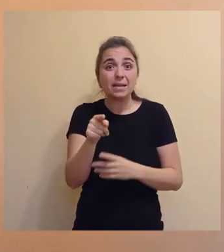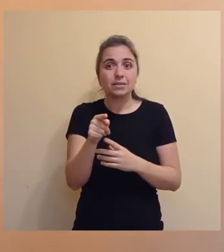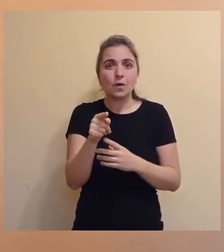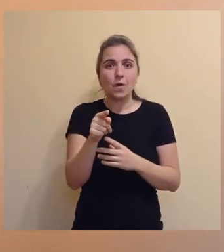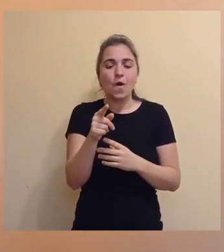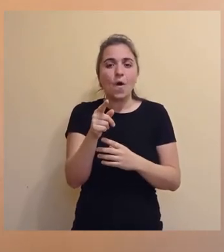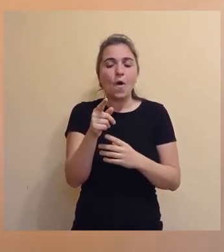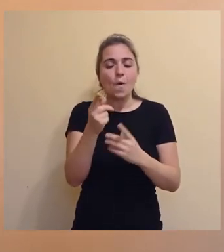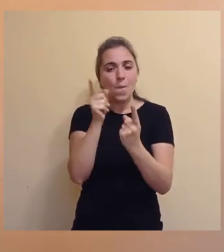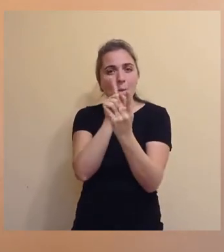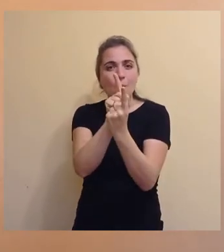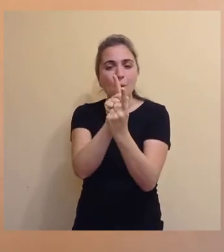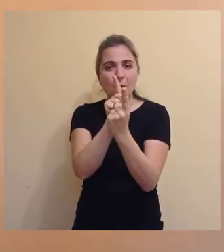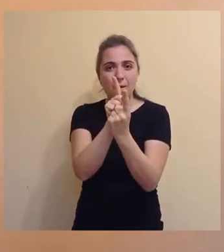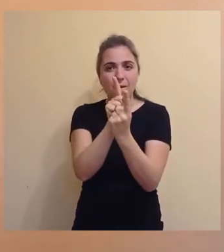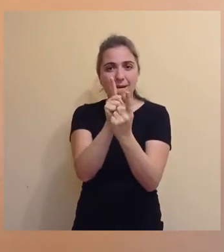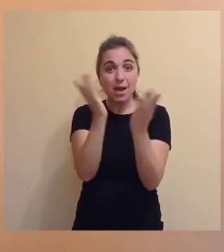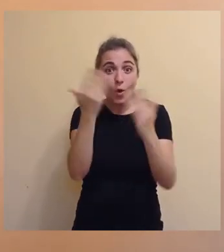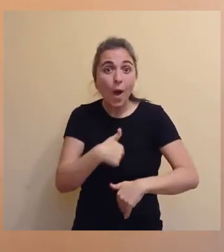de cara a cara, esa falta